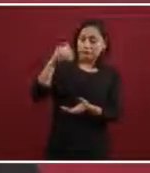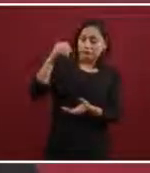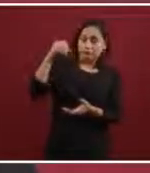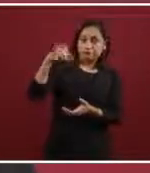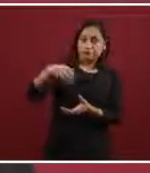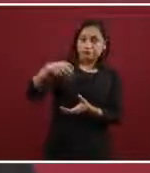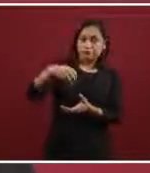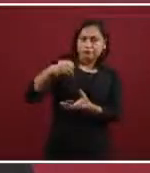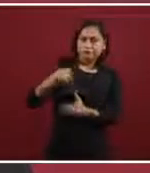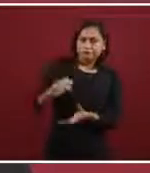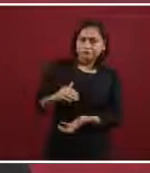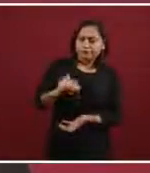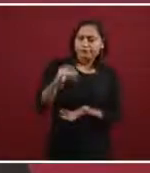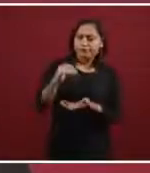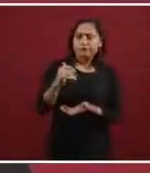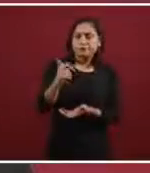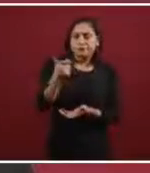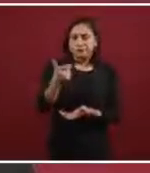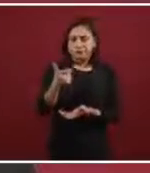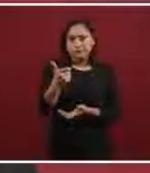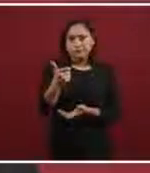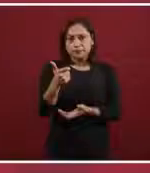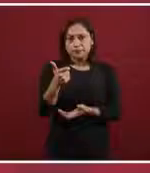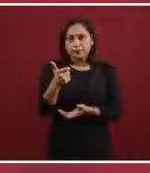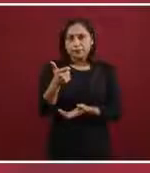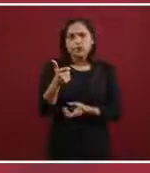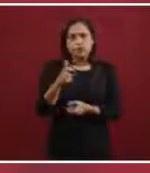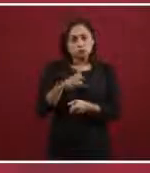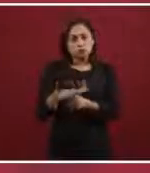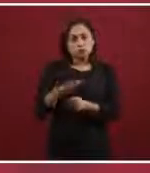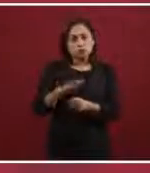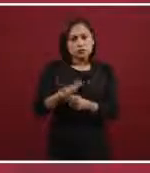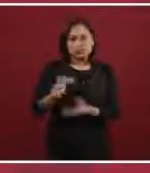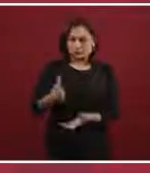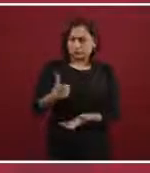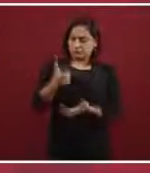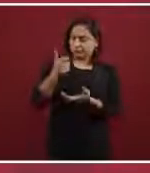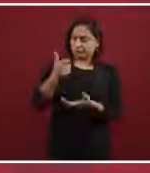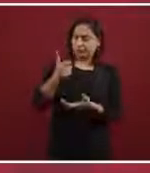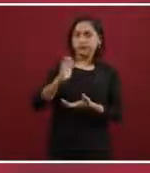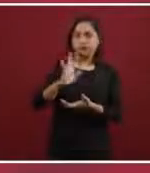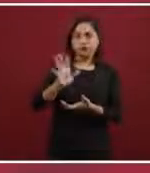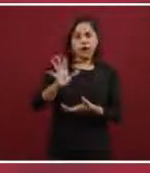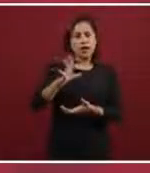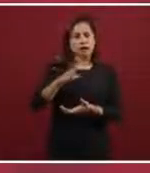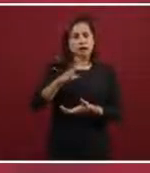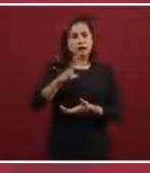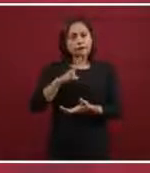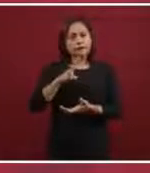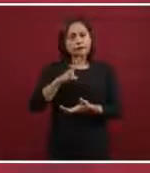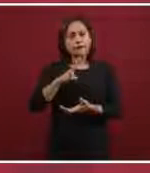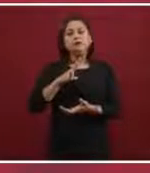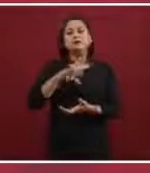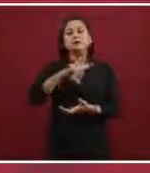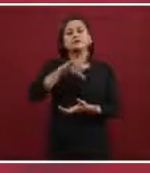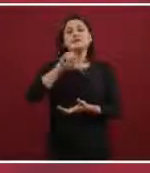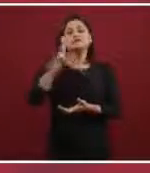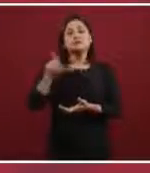cantidad considerable del capital se dona